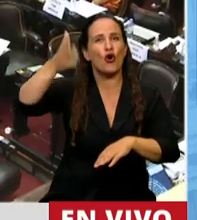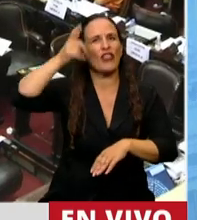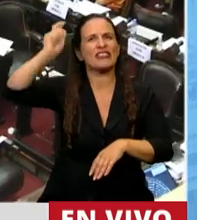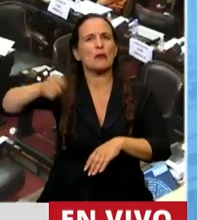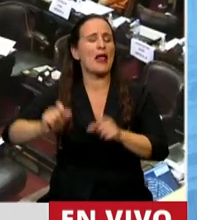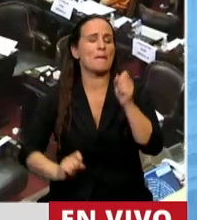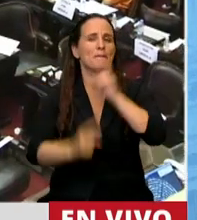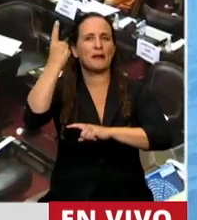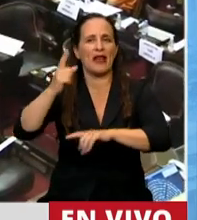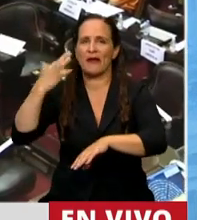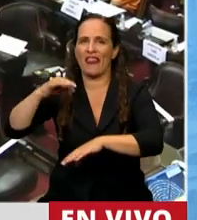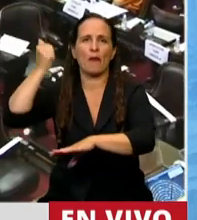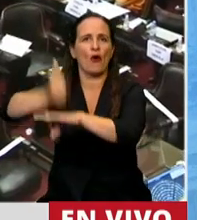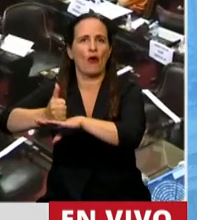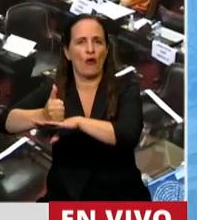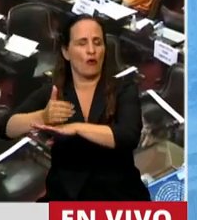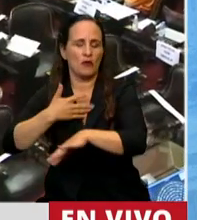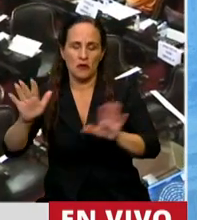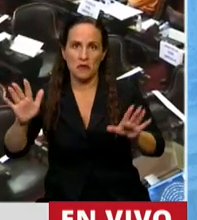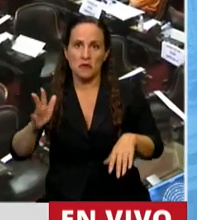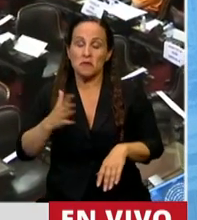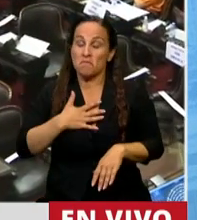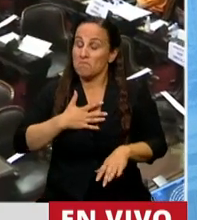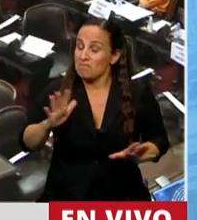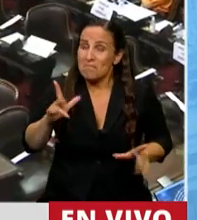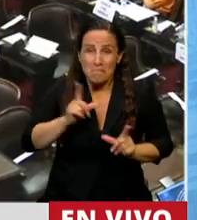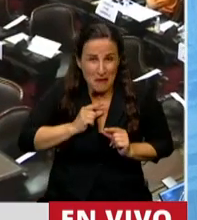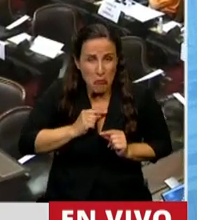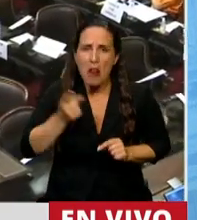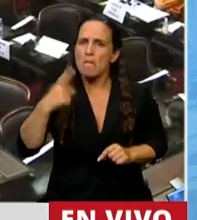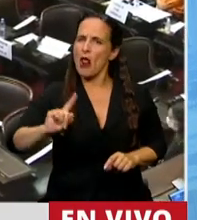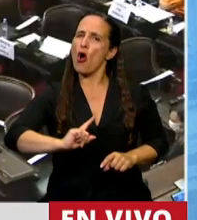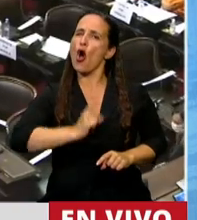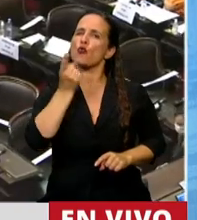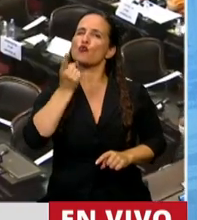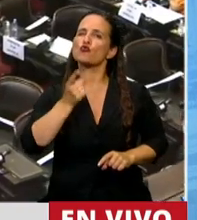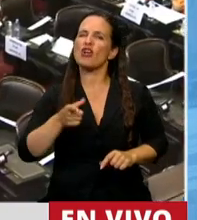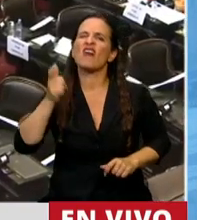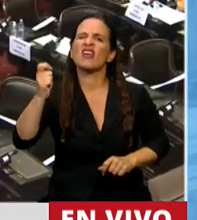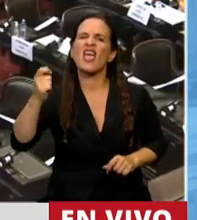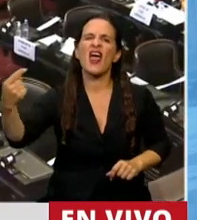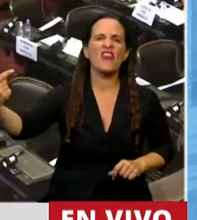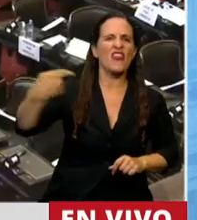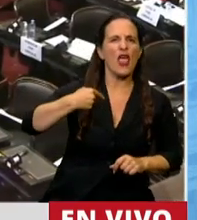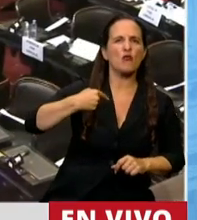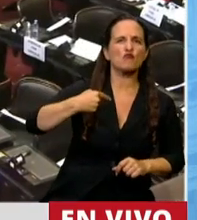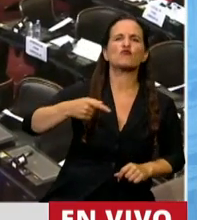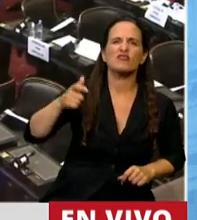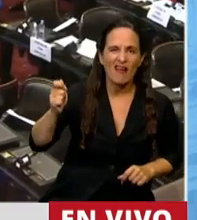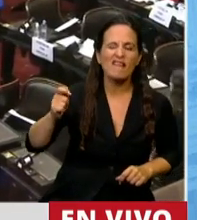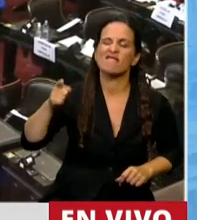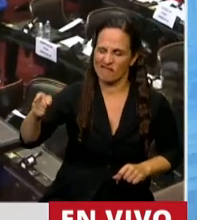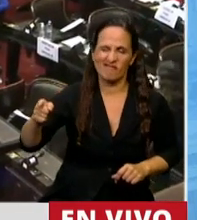defenderme. Primera vez. Y eso me llena de pena, pero me llena de orgullo que lo haya hecho un canalla, que es el del chiquero de